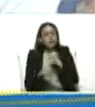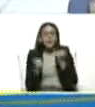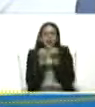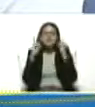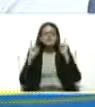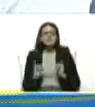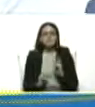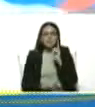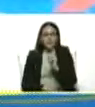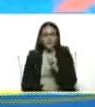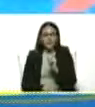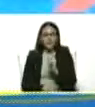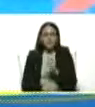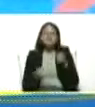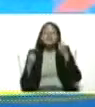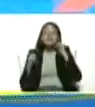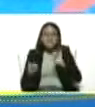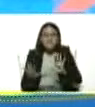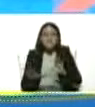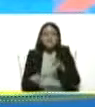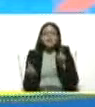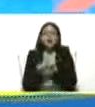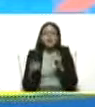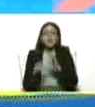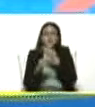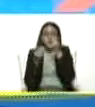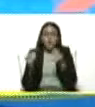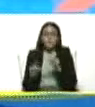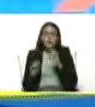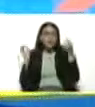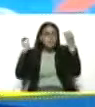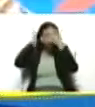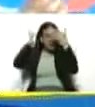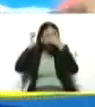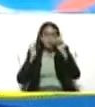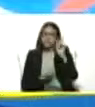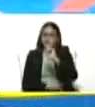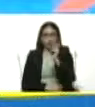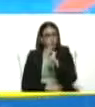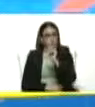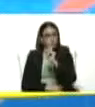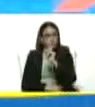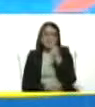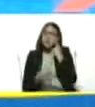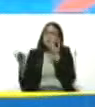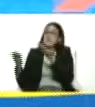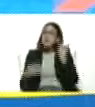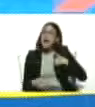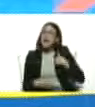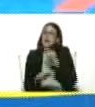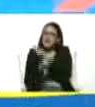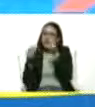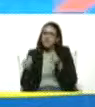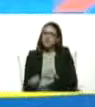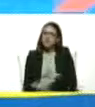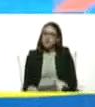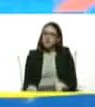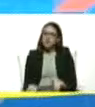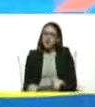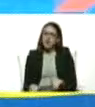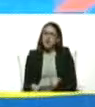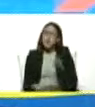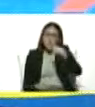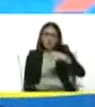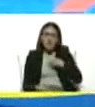Sin la fórmula Milei. Ahí está Argentina, ¿Ustedes quieren que Venezuela se convierta